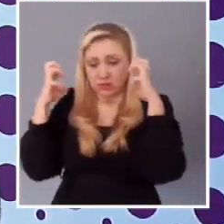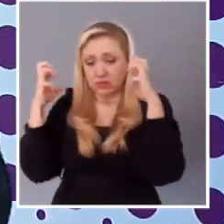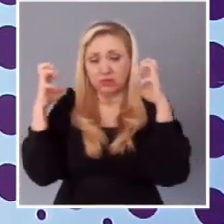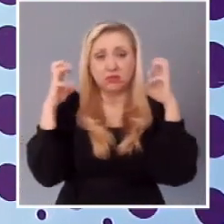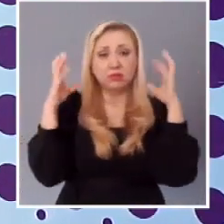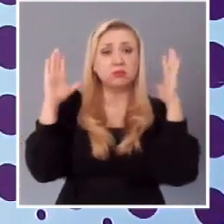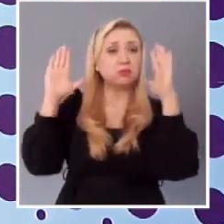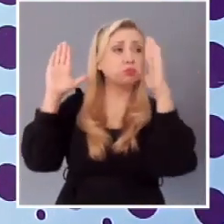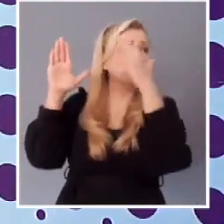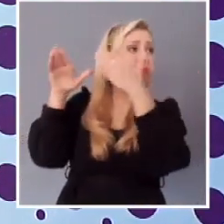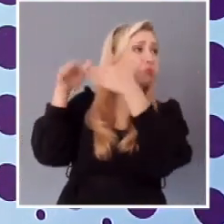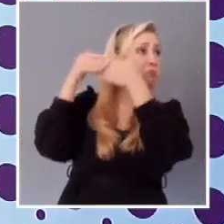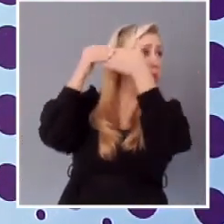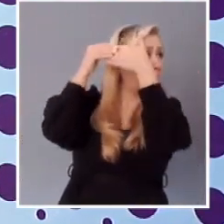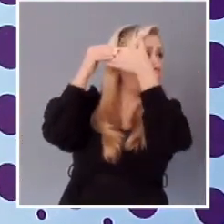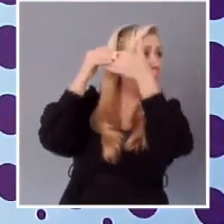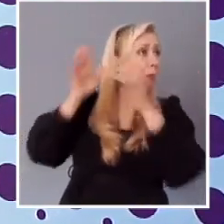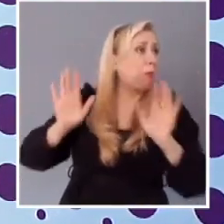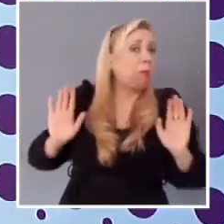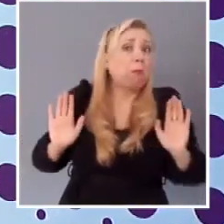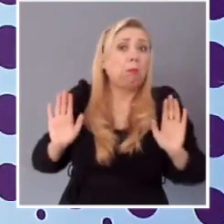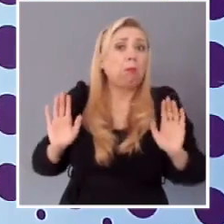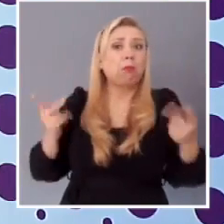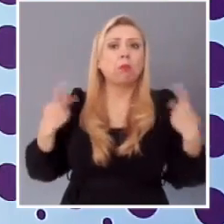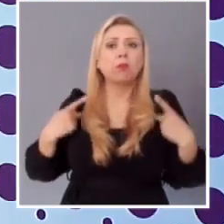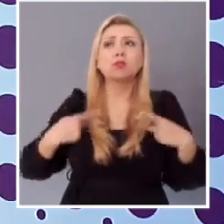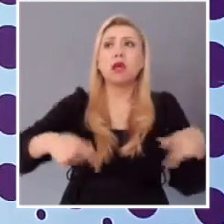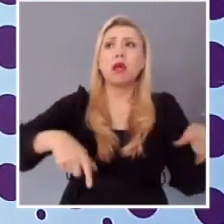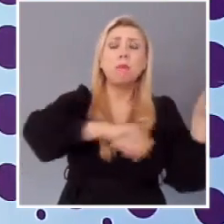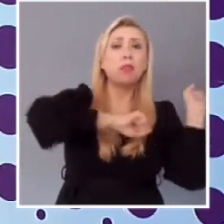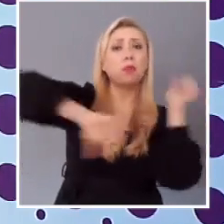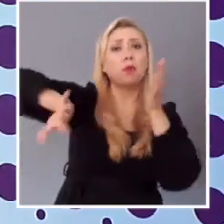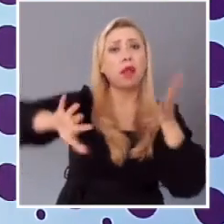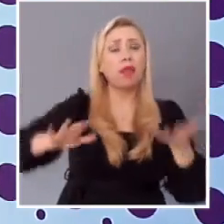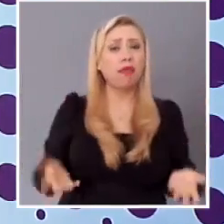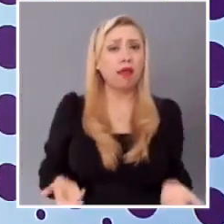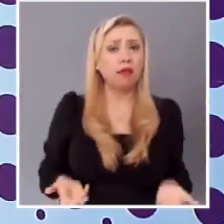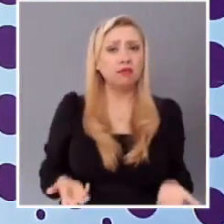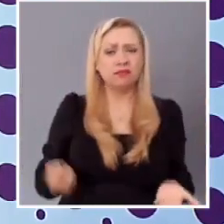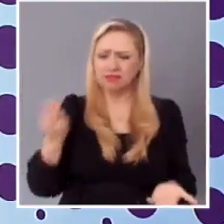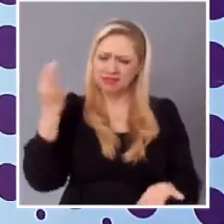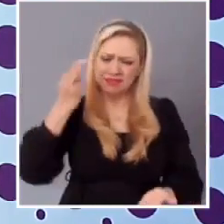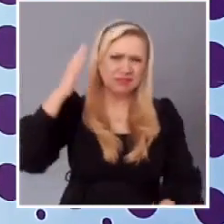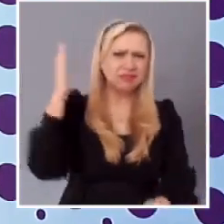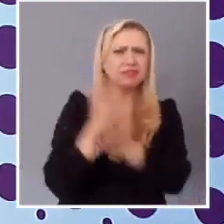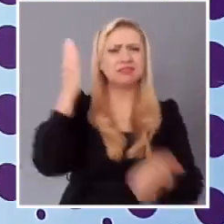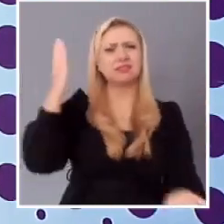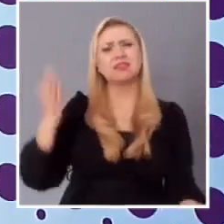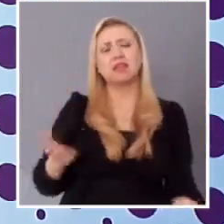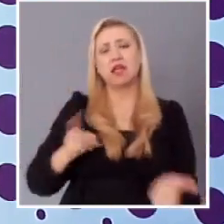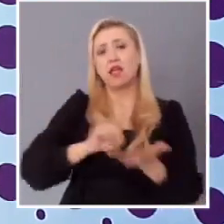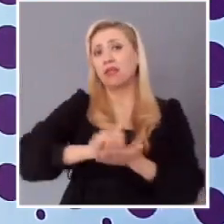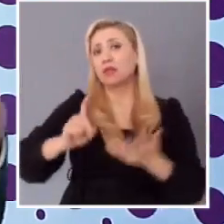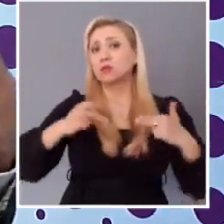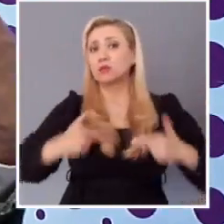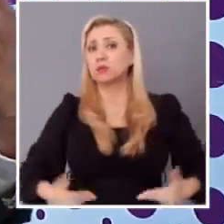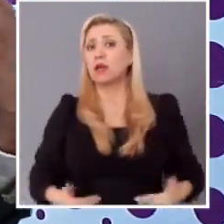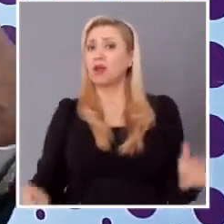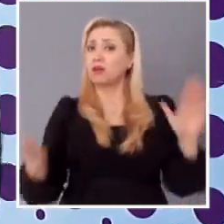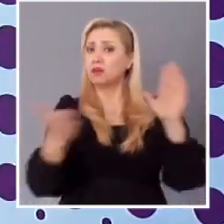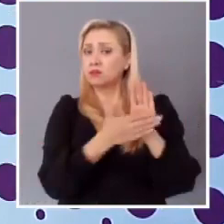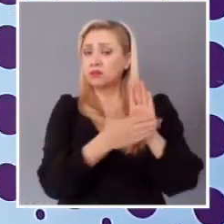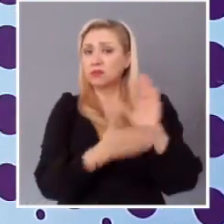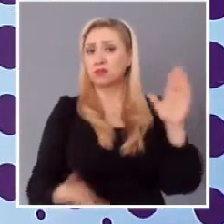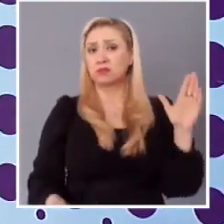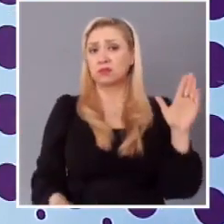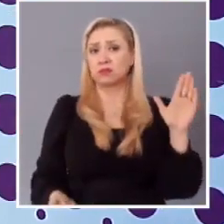donde las personas viven en total abandono. Todo eso lo tenemos que eliminar. Desde el enfoque de derechos humanos, se han creado a lo largo de las